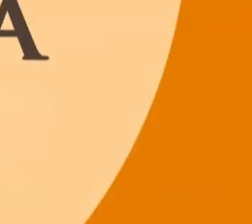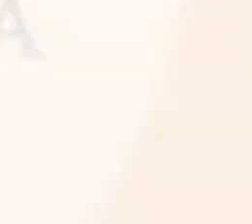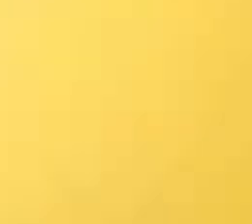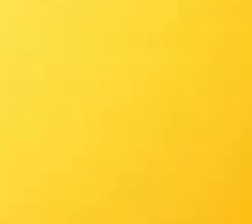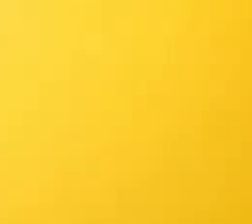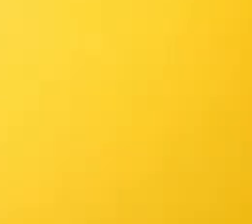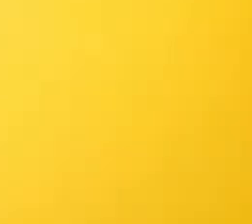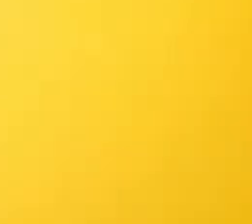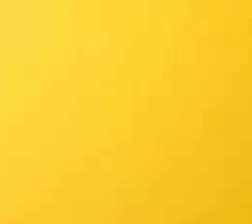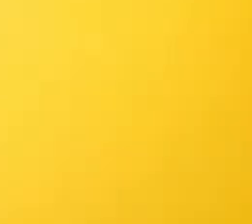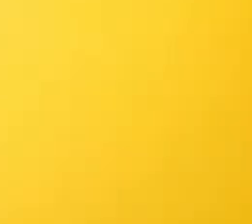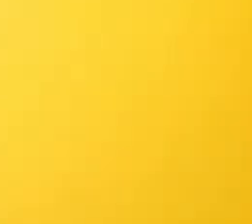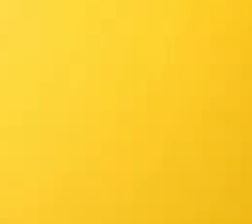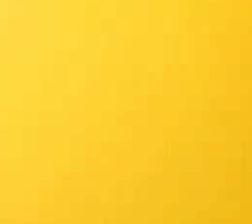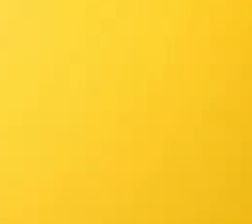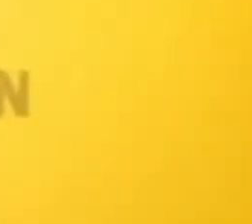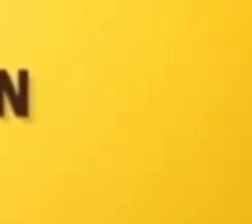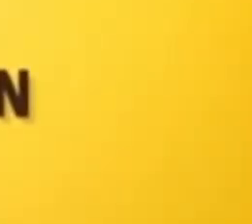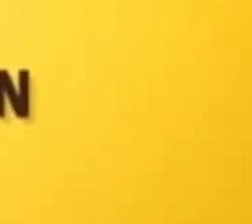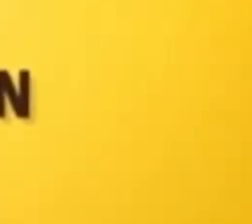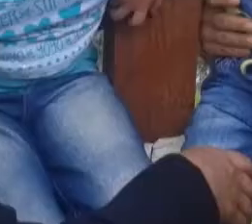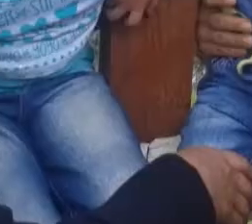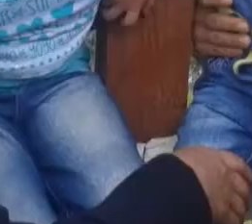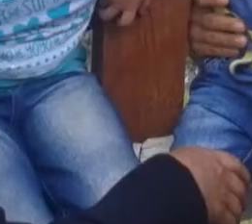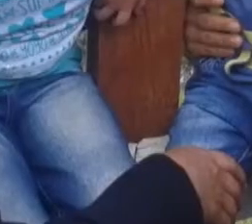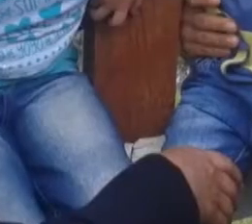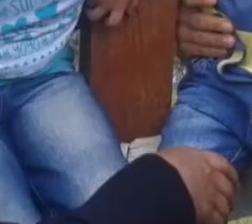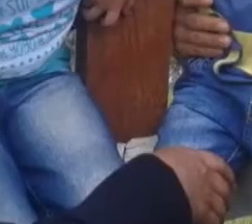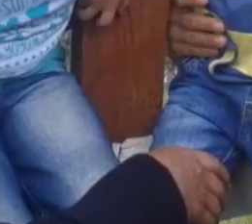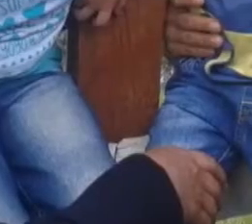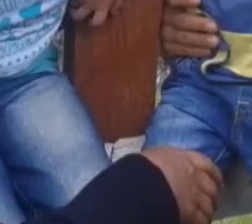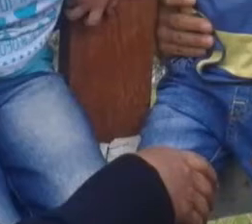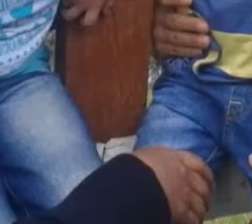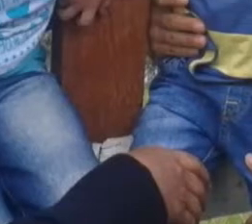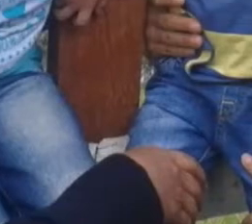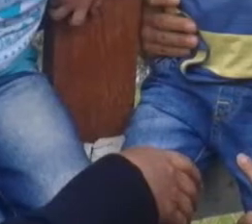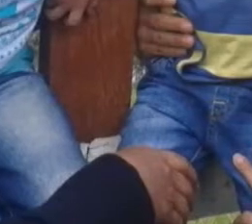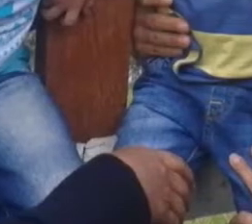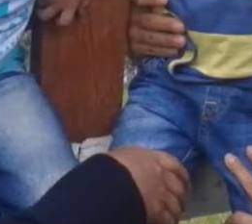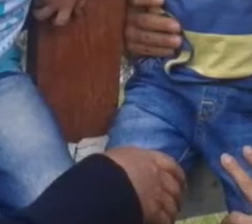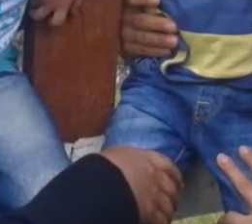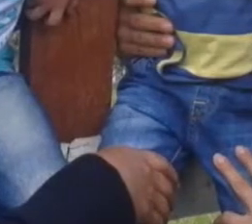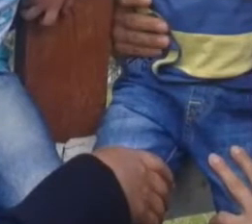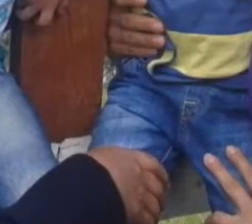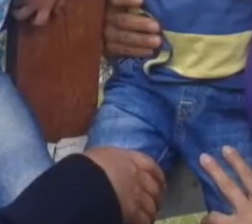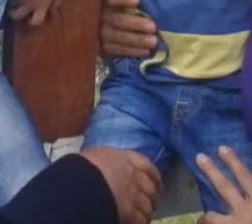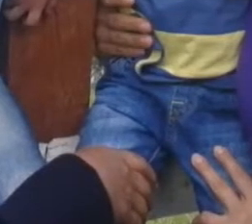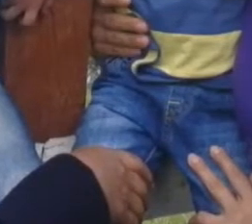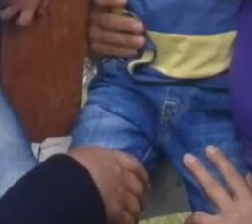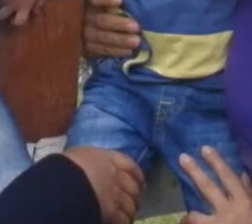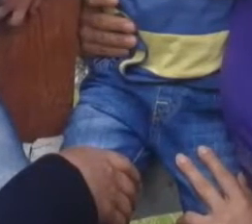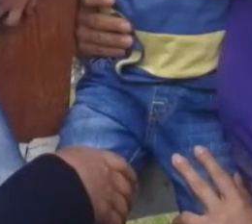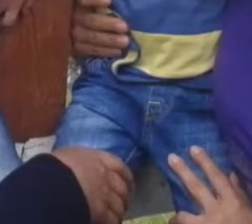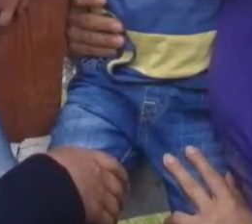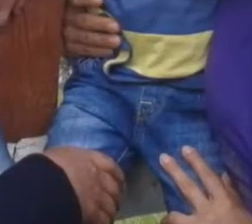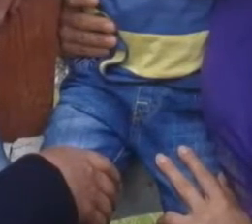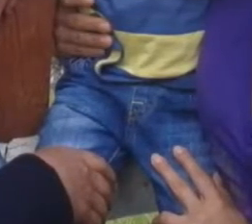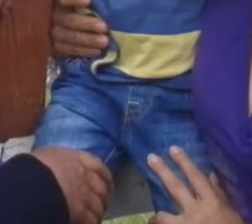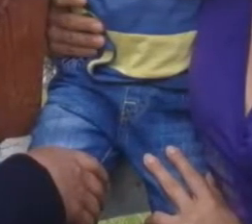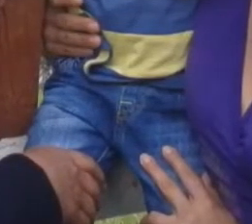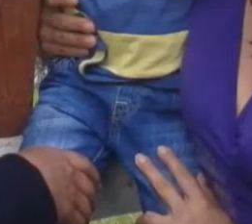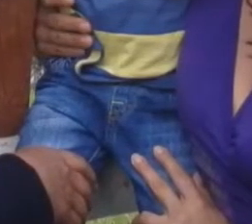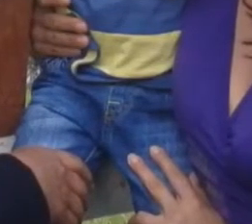311-252-9822. Organizan Centro Ocular Dr. Rincón y la Clínica San Nicolás. Diócesis de Barranca Bermeja invita a las actividades de la Semana Diocesana